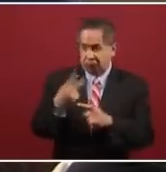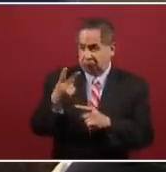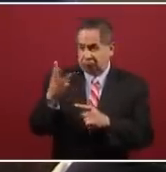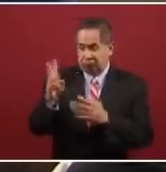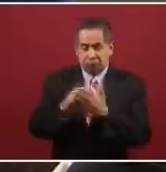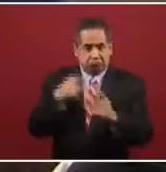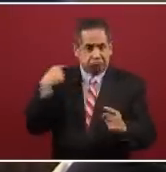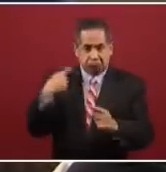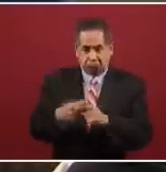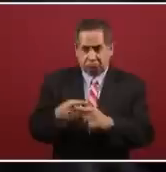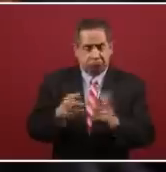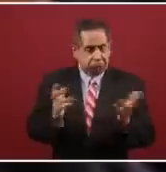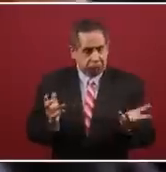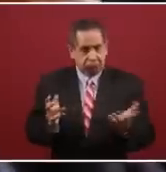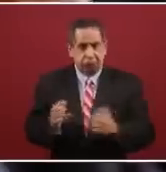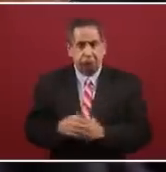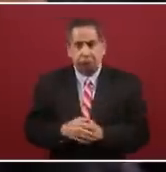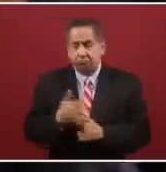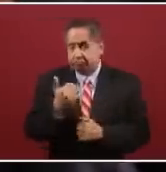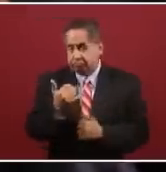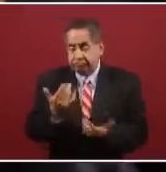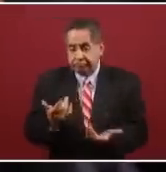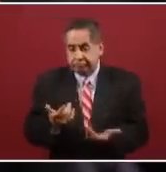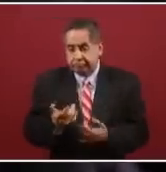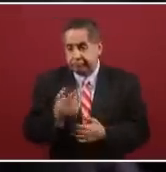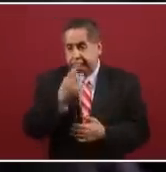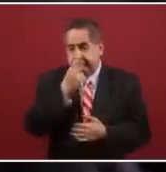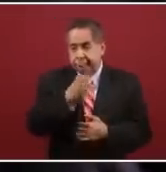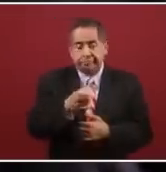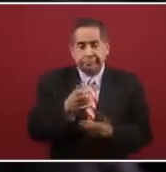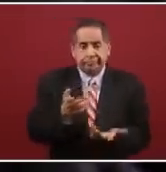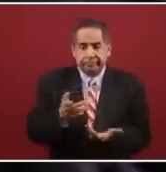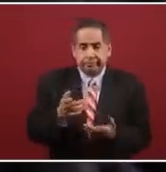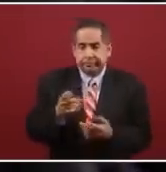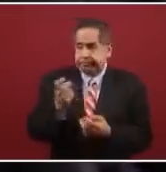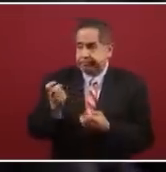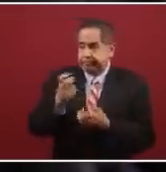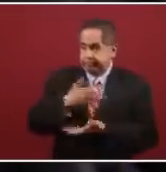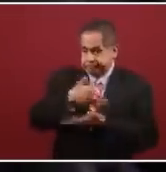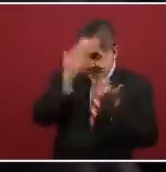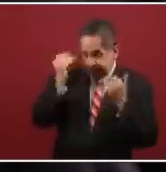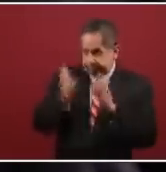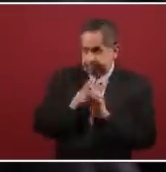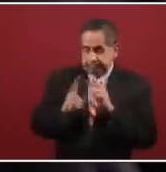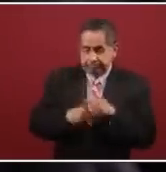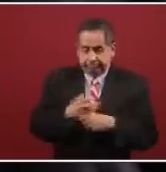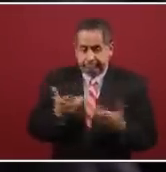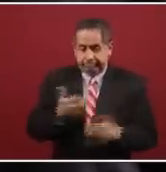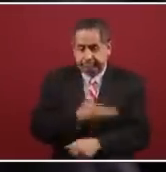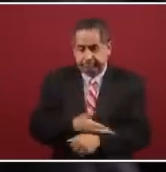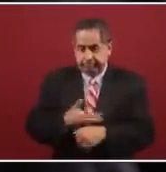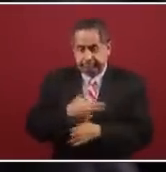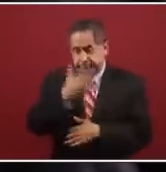2 o 3 meses, y y dijo que por eso no sabían lo que estaba pasando.